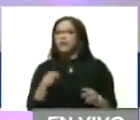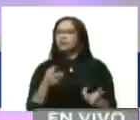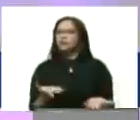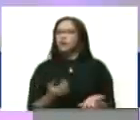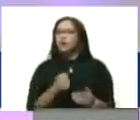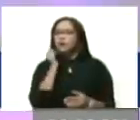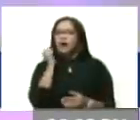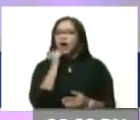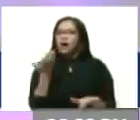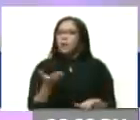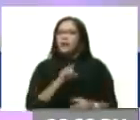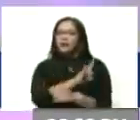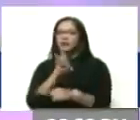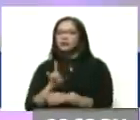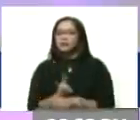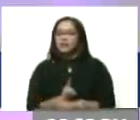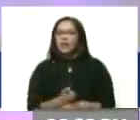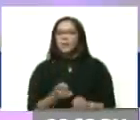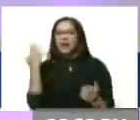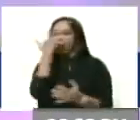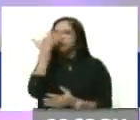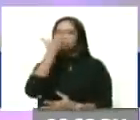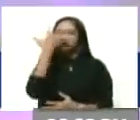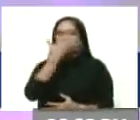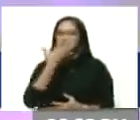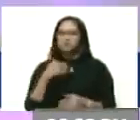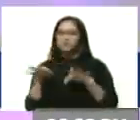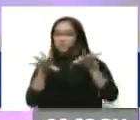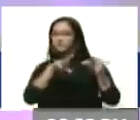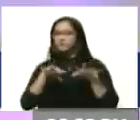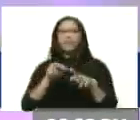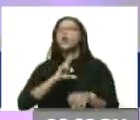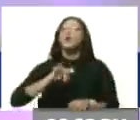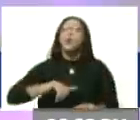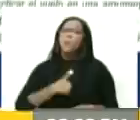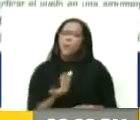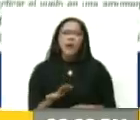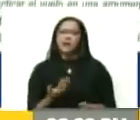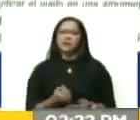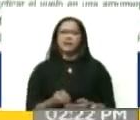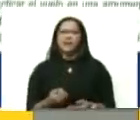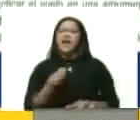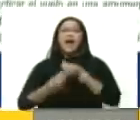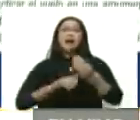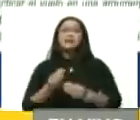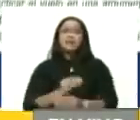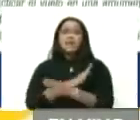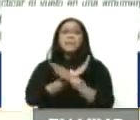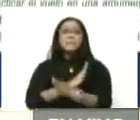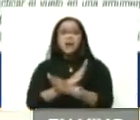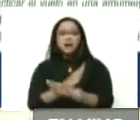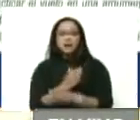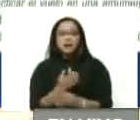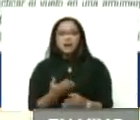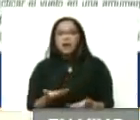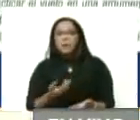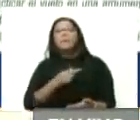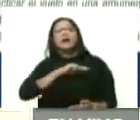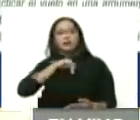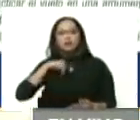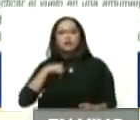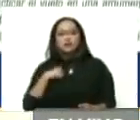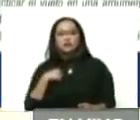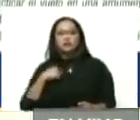para engañar, para confundir. Ellos no pueden poner impedimentos para que